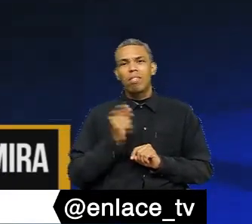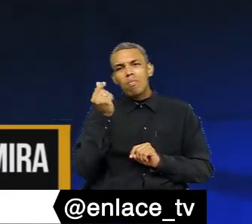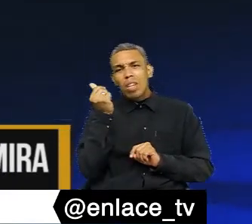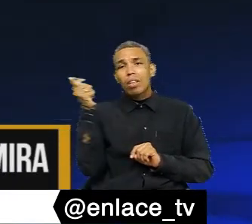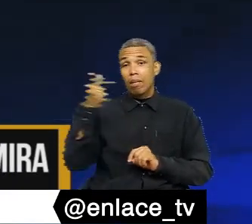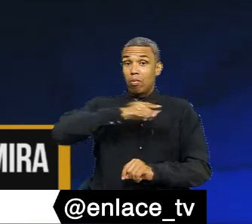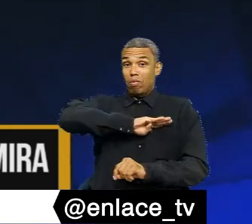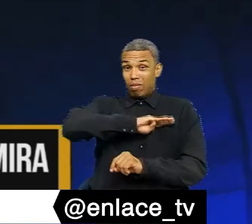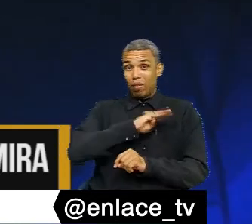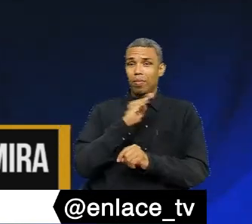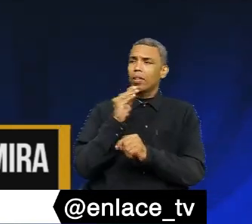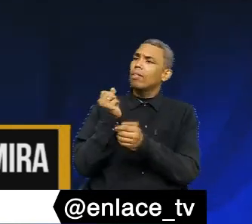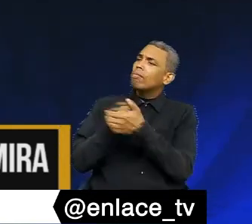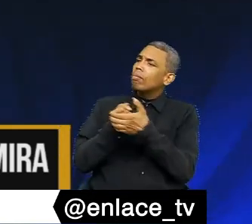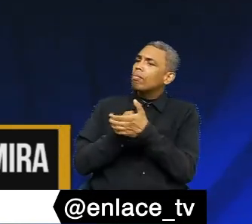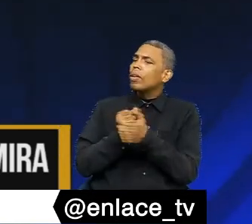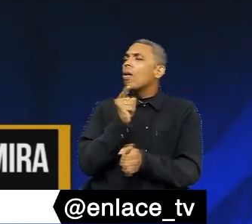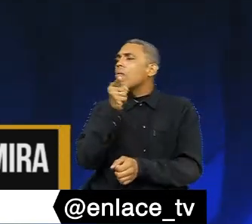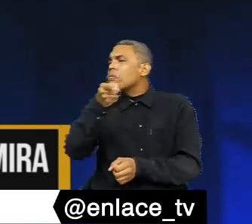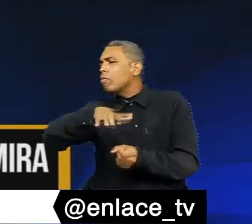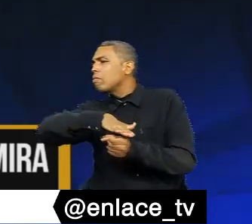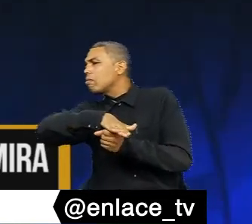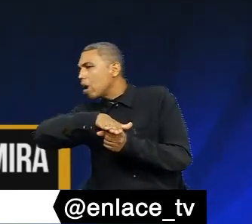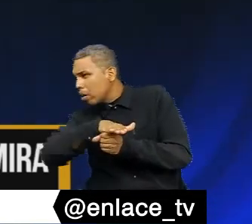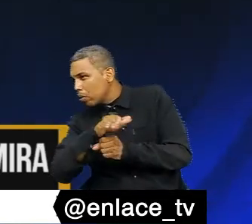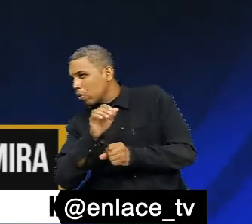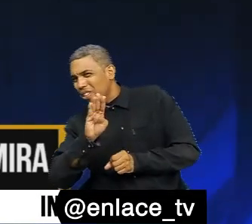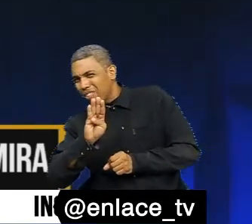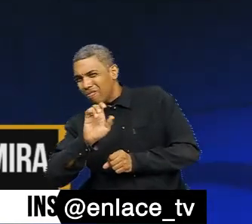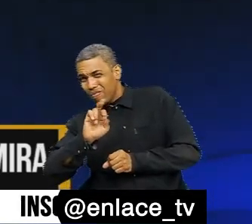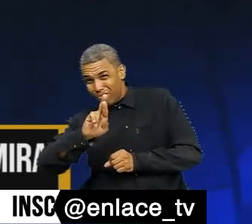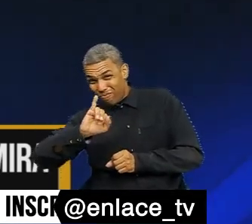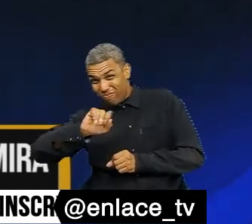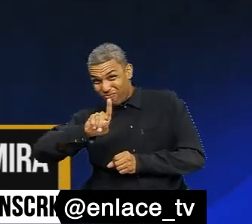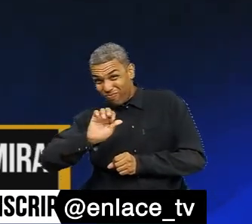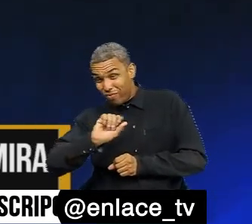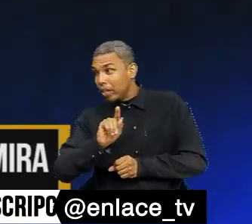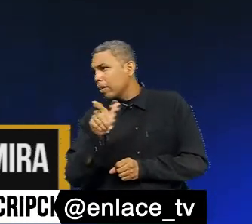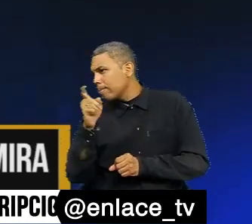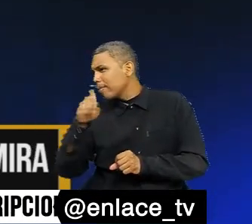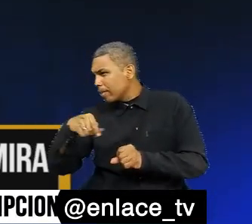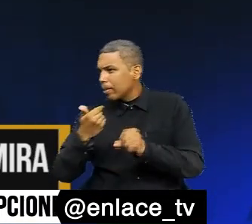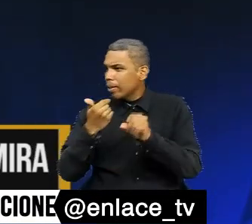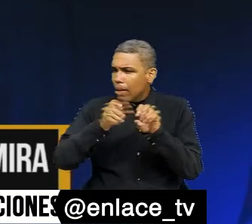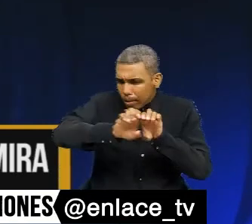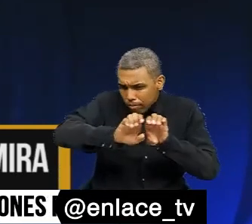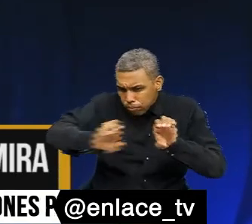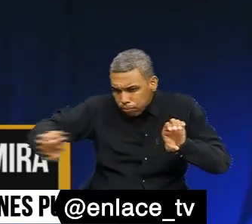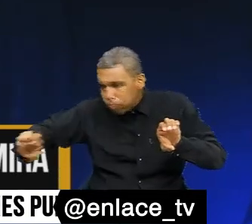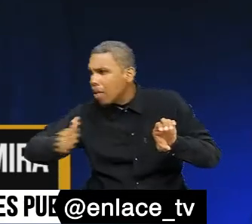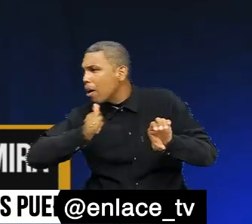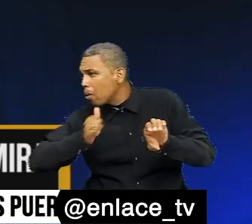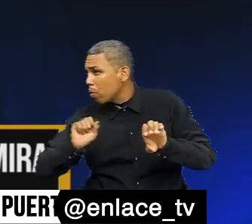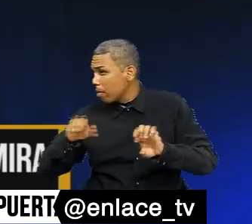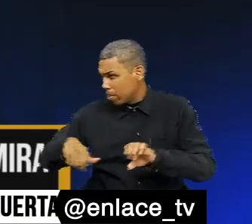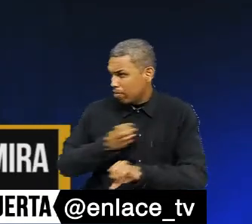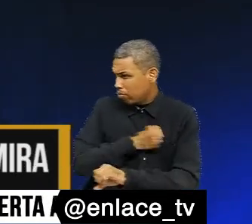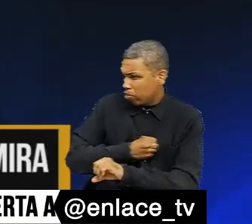pues esta zona de alto riesgo y protección ambiental de la Ciénega, no nos quisieron